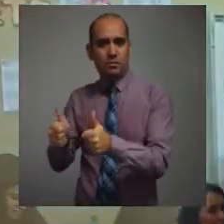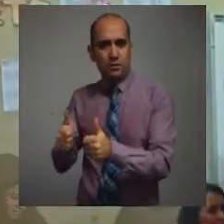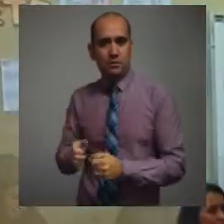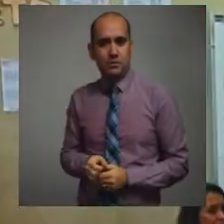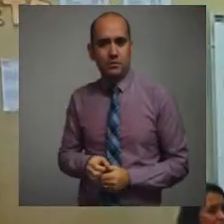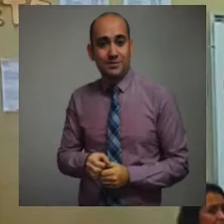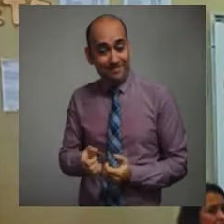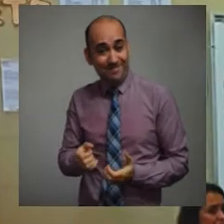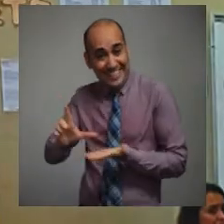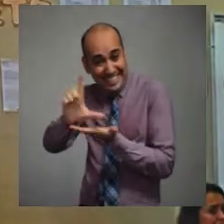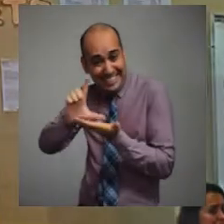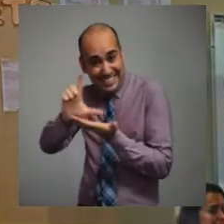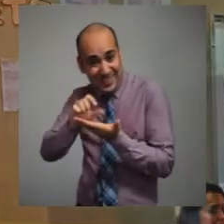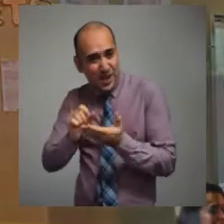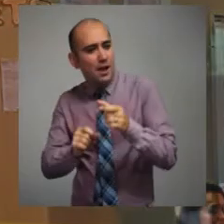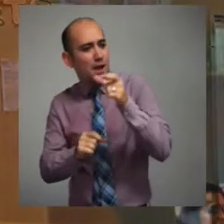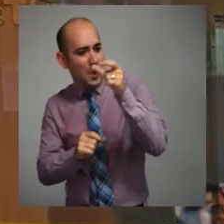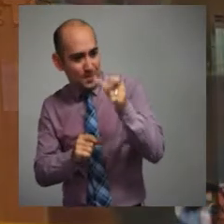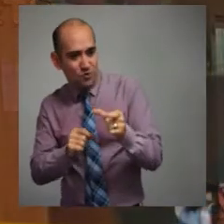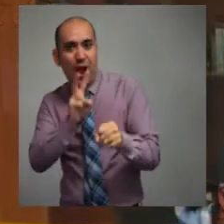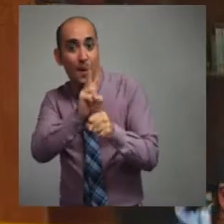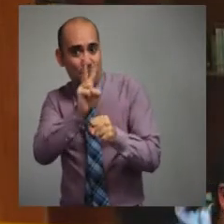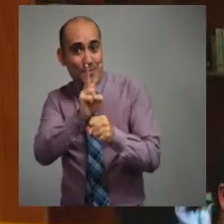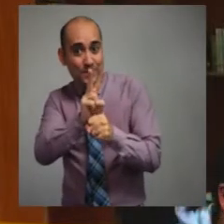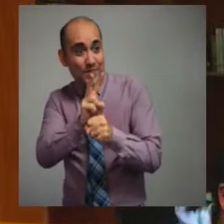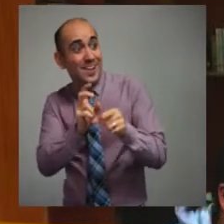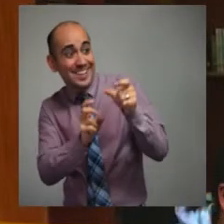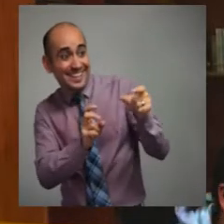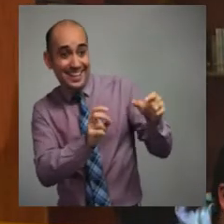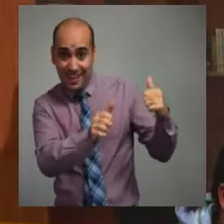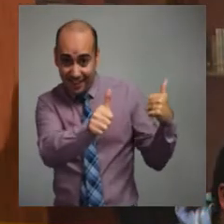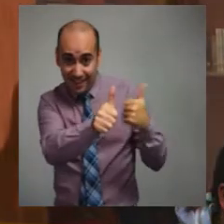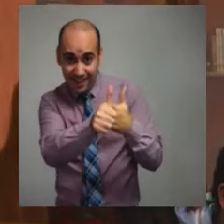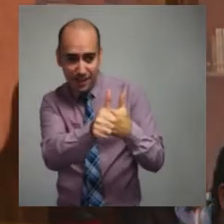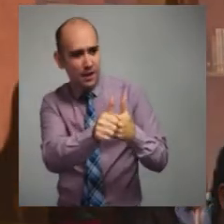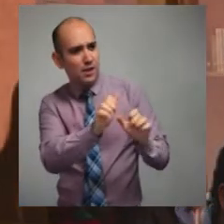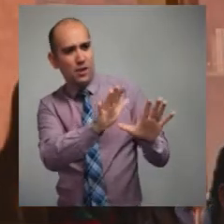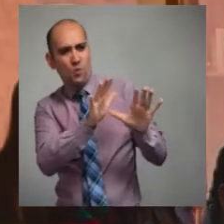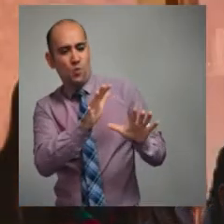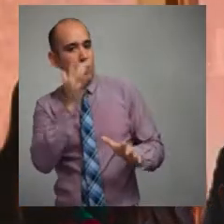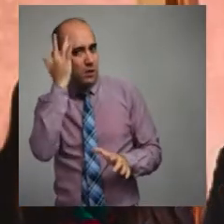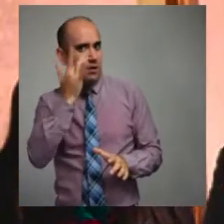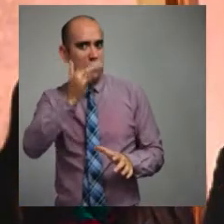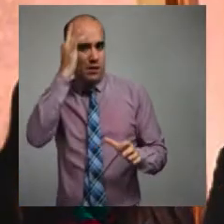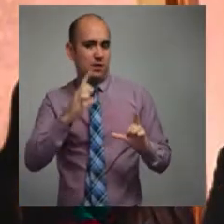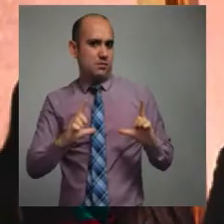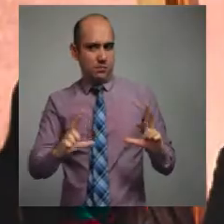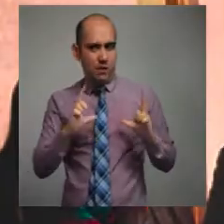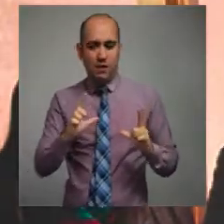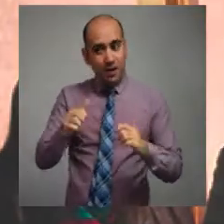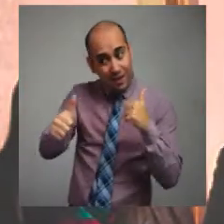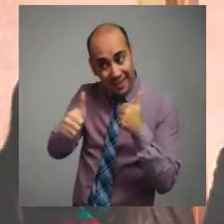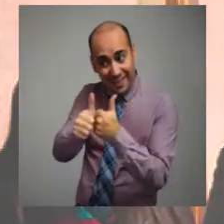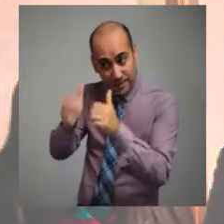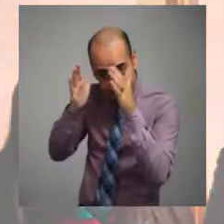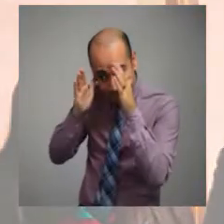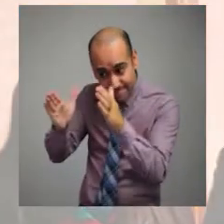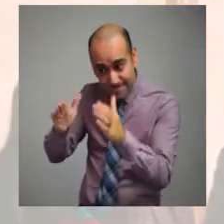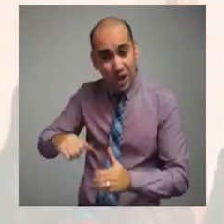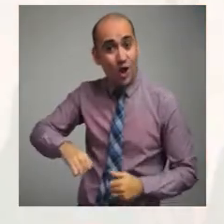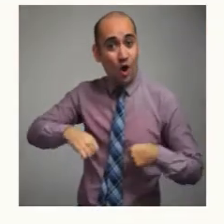de alto nivel de profesionalismo y experiencia en la formación de jóvenes y adultos en el ámbito